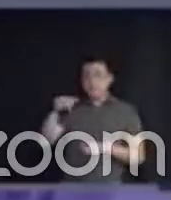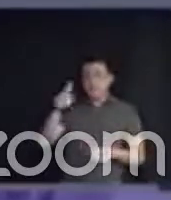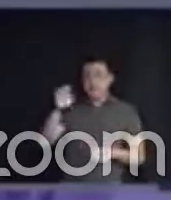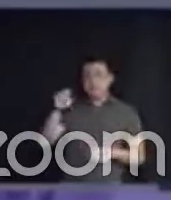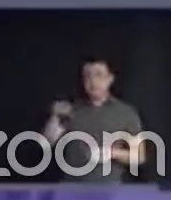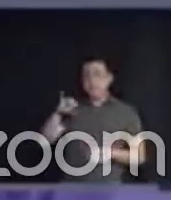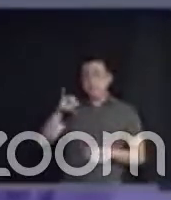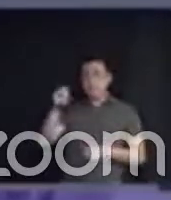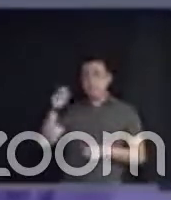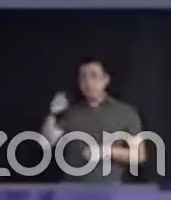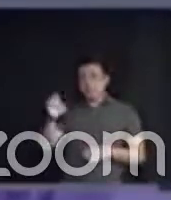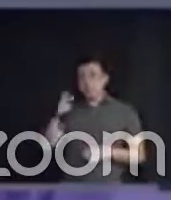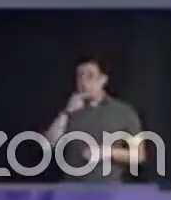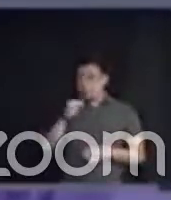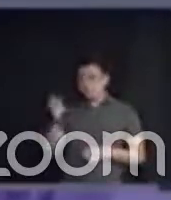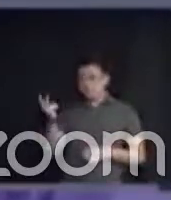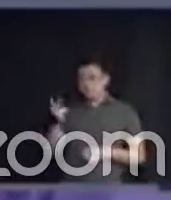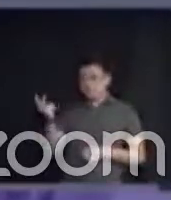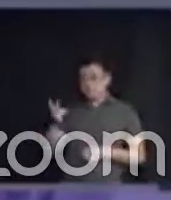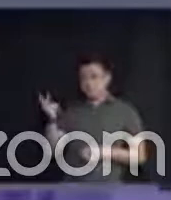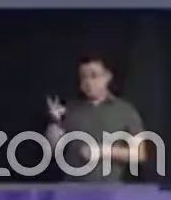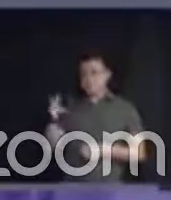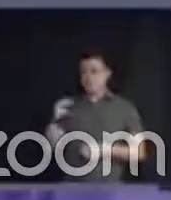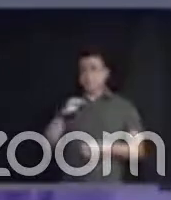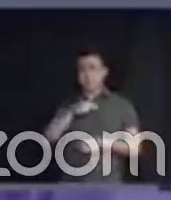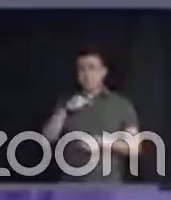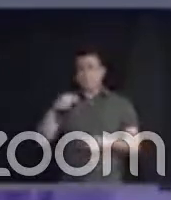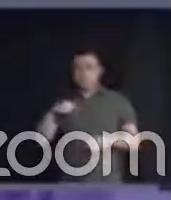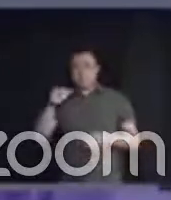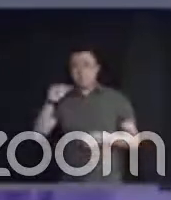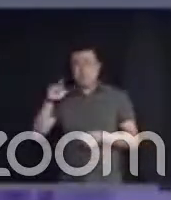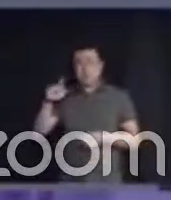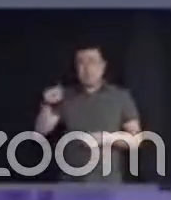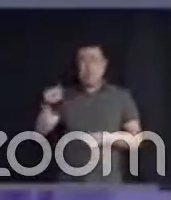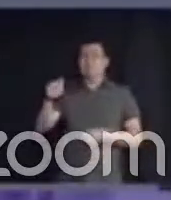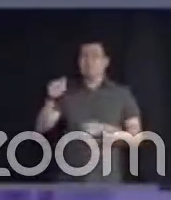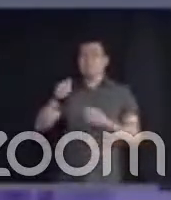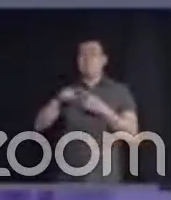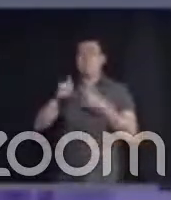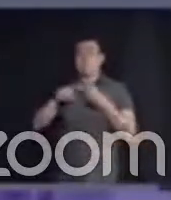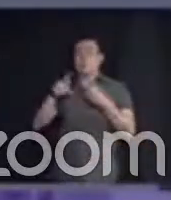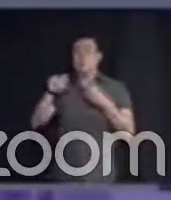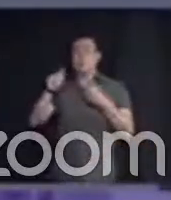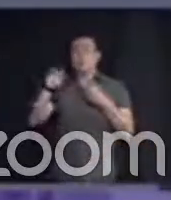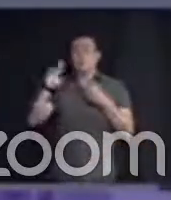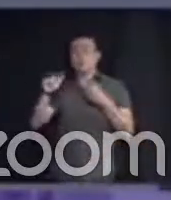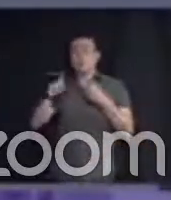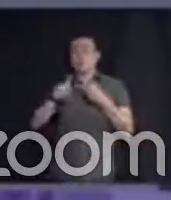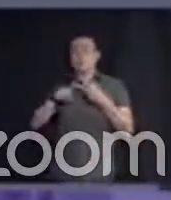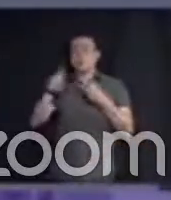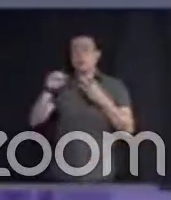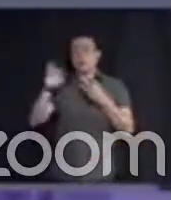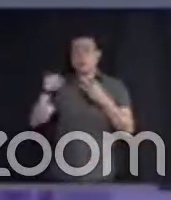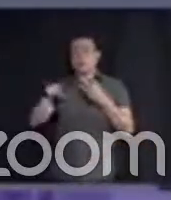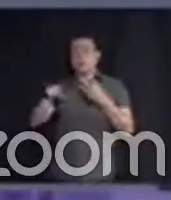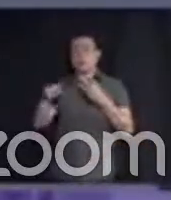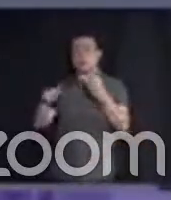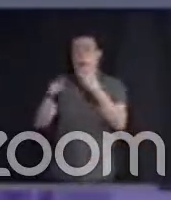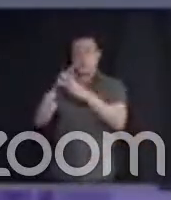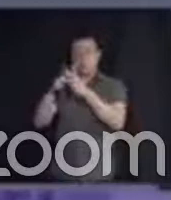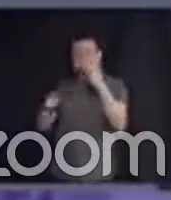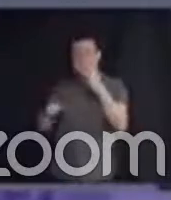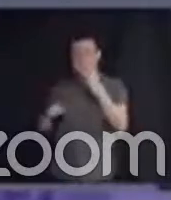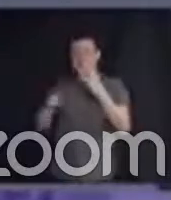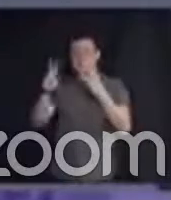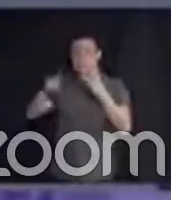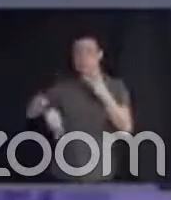equipo de Karen King, Jorge Sousa, nosotros, Arlet, Patricia y Ruby, que estuvo en el escenario el día